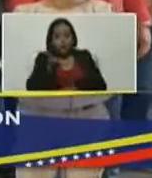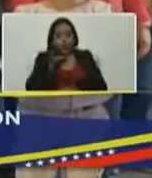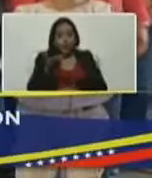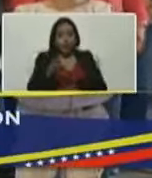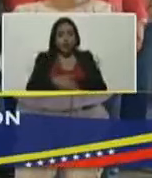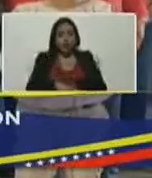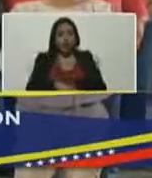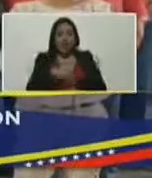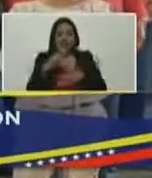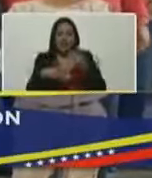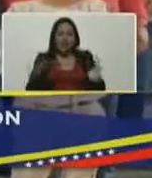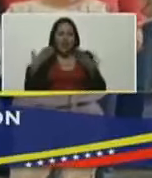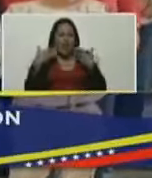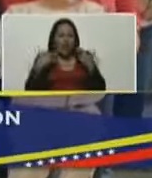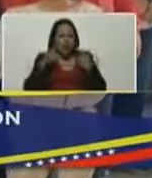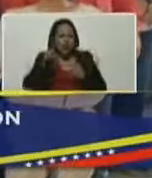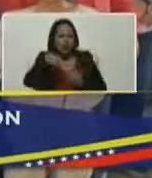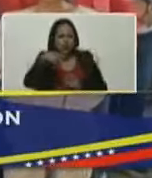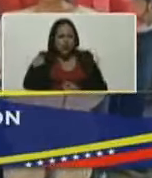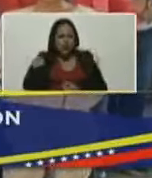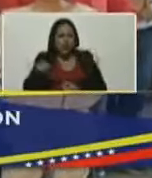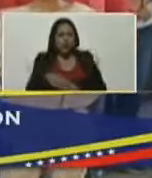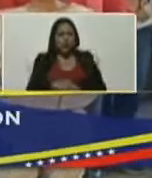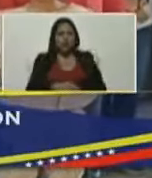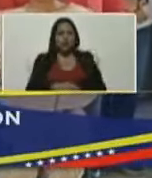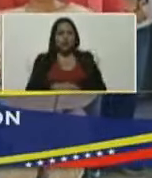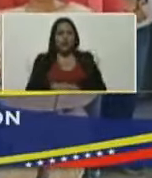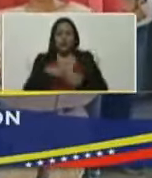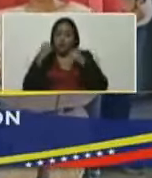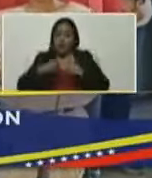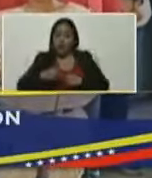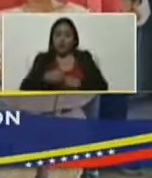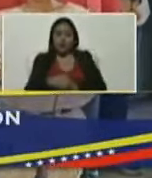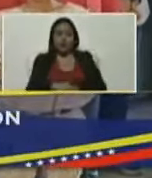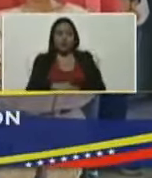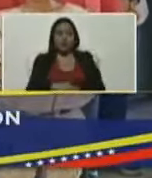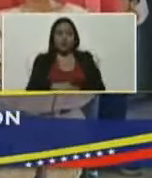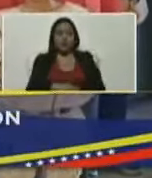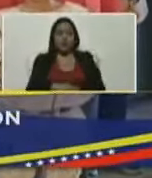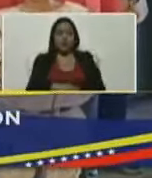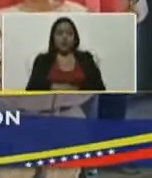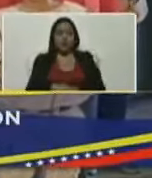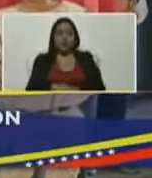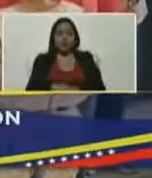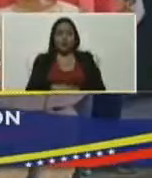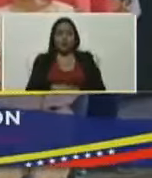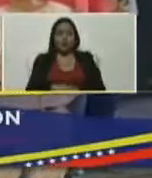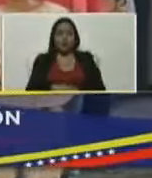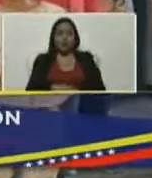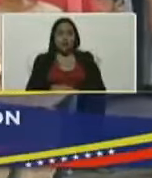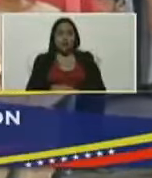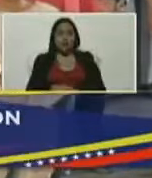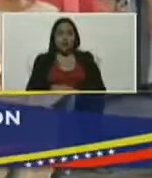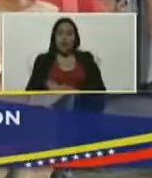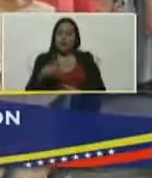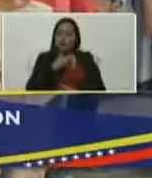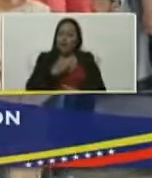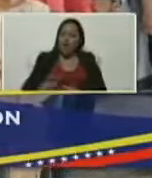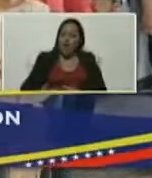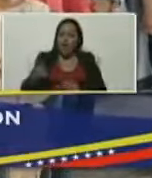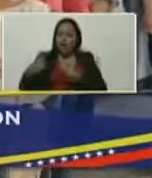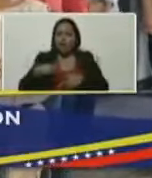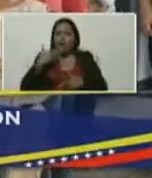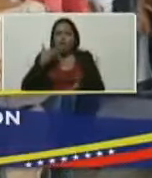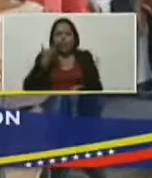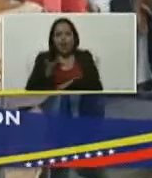Está haciendo calor, ¿verdad? Fuerte. Mi presidente, también quería agradecer